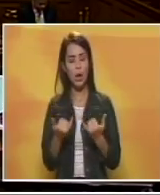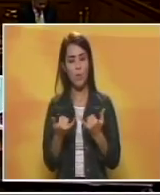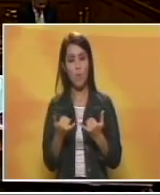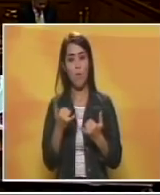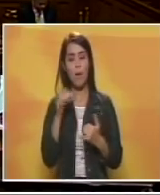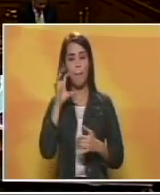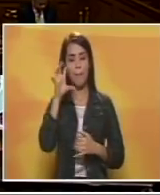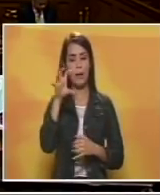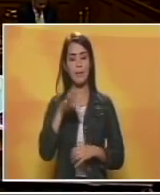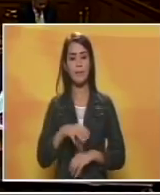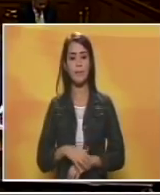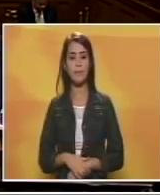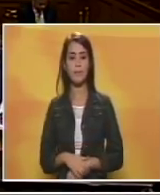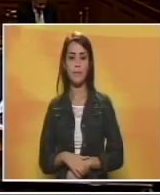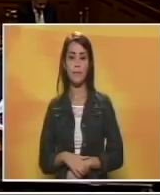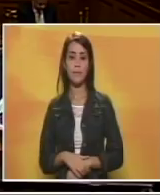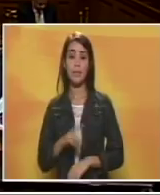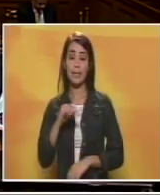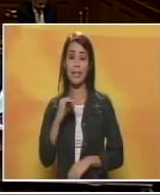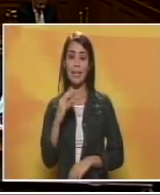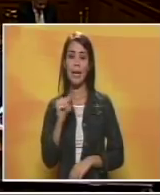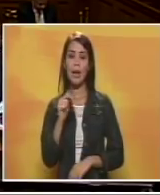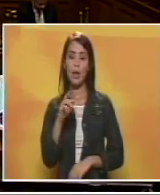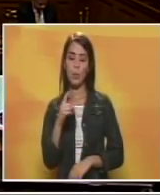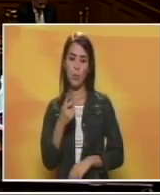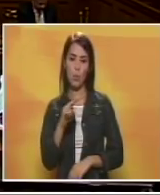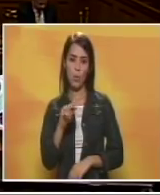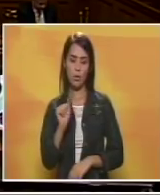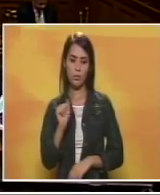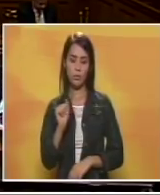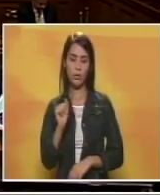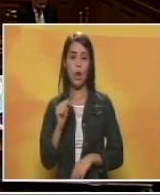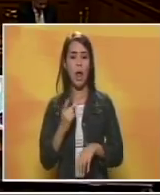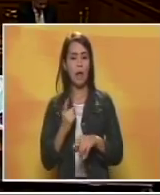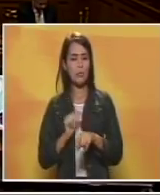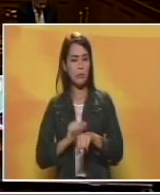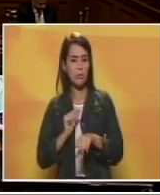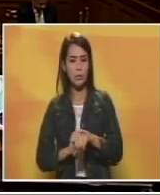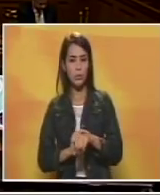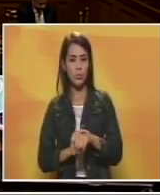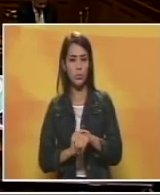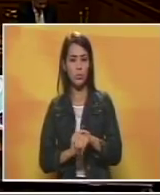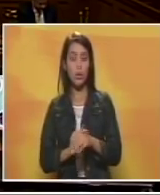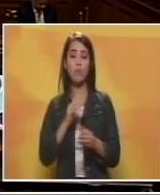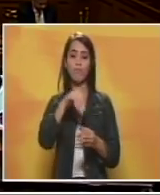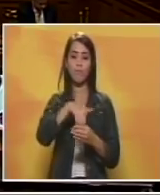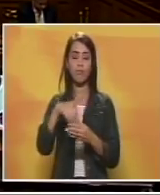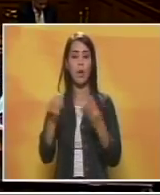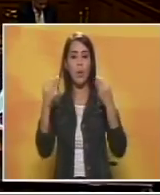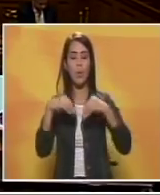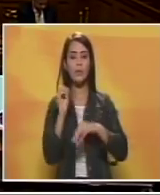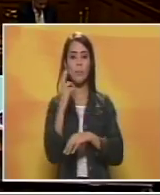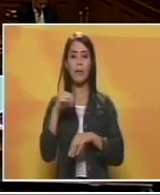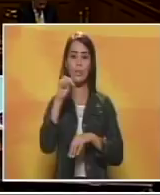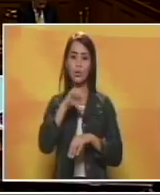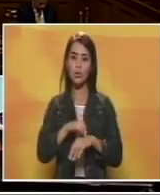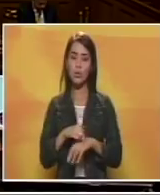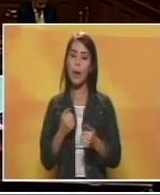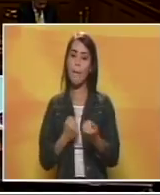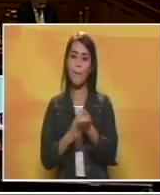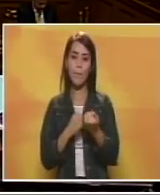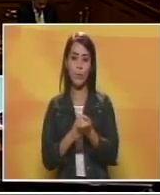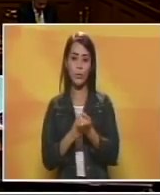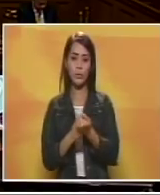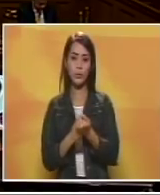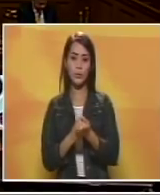viviendo en Nicaragua. En breves minutos se procederá a la votación del acuerdo de la Asamblea Nacional en